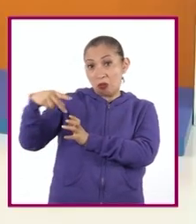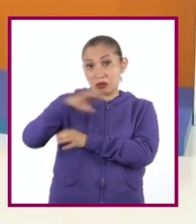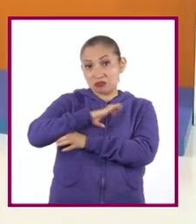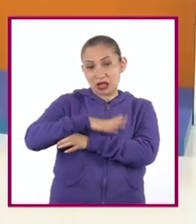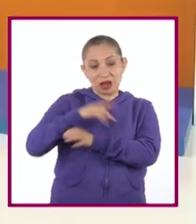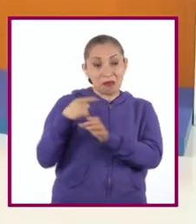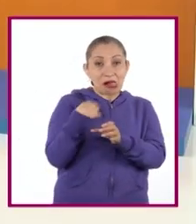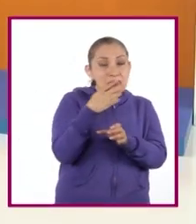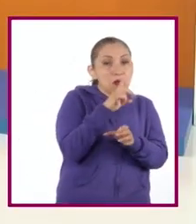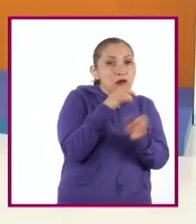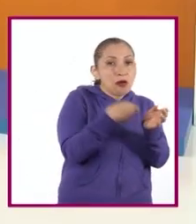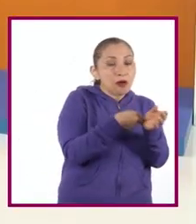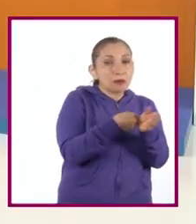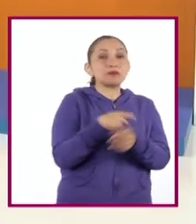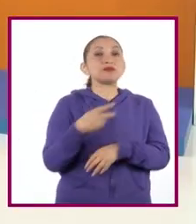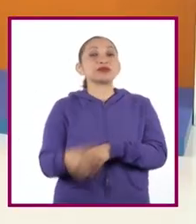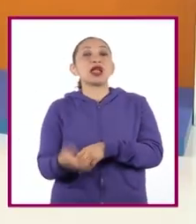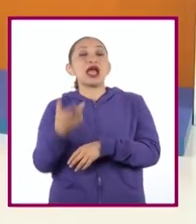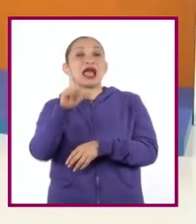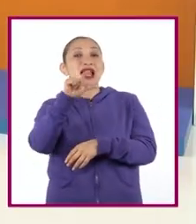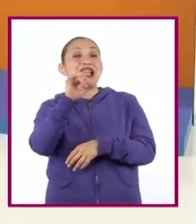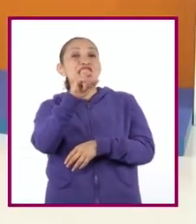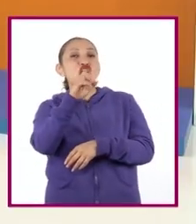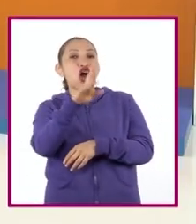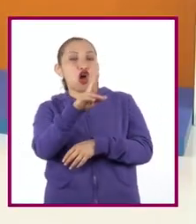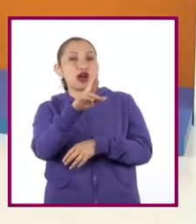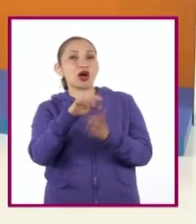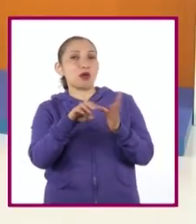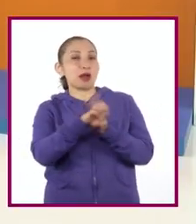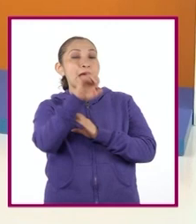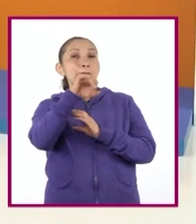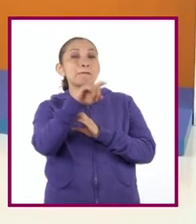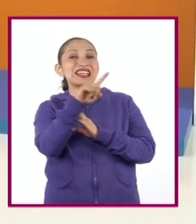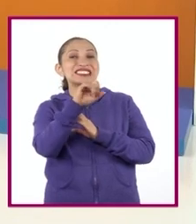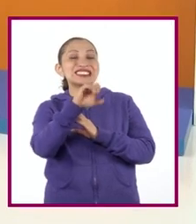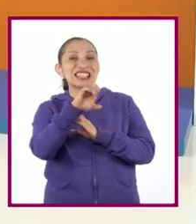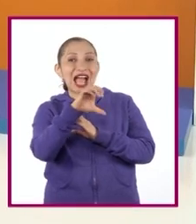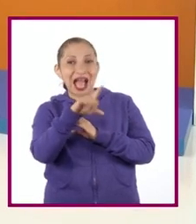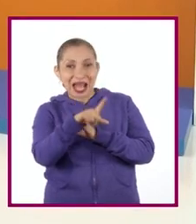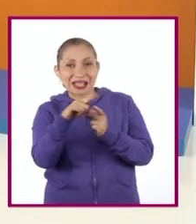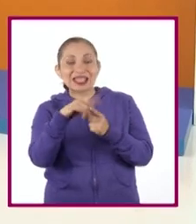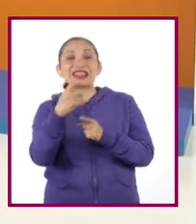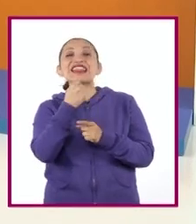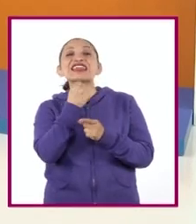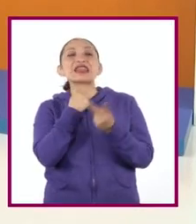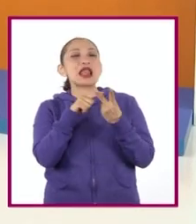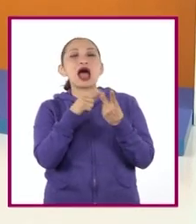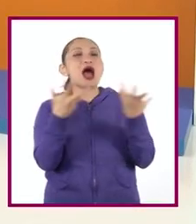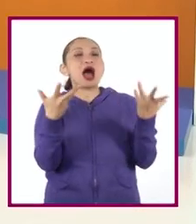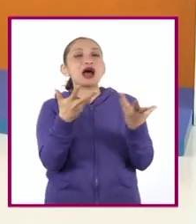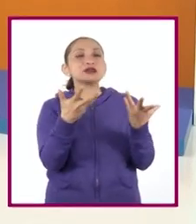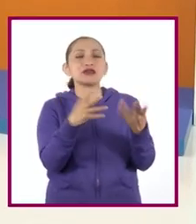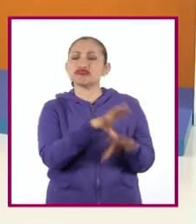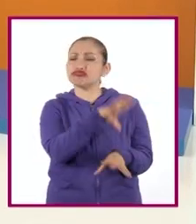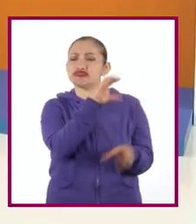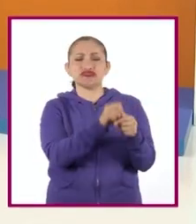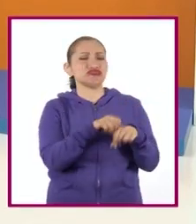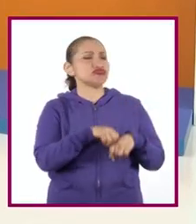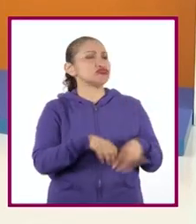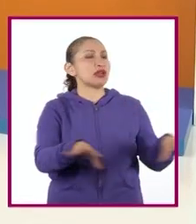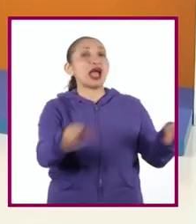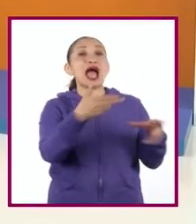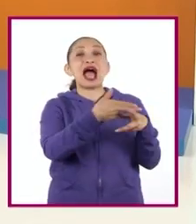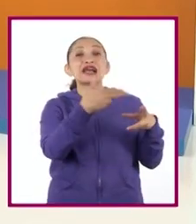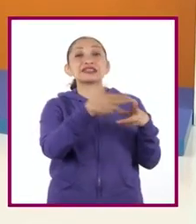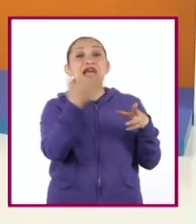España. Los licores destilados, como el mezcal y el tequila, se desarrollaron plenamente